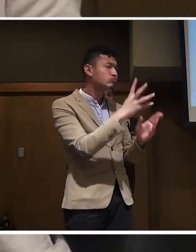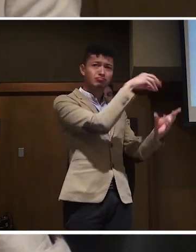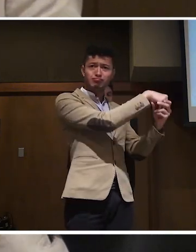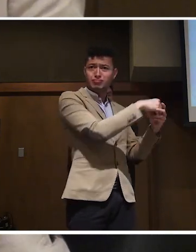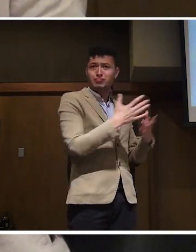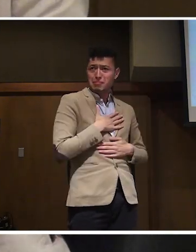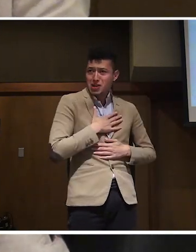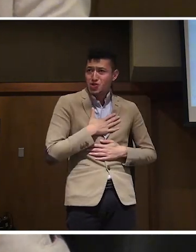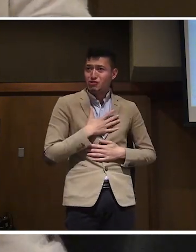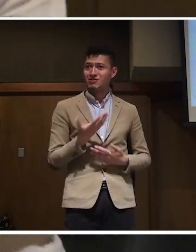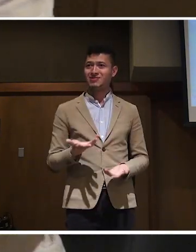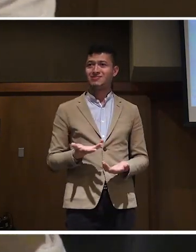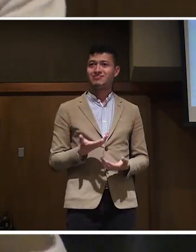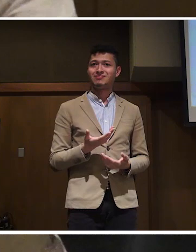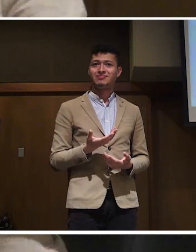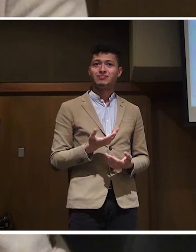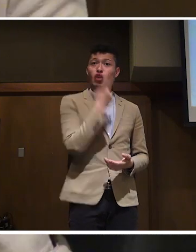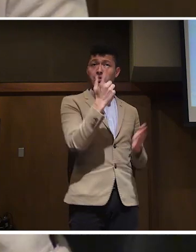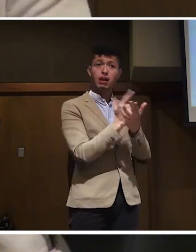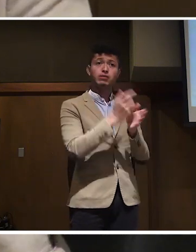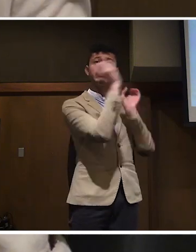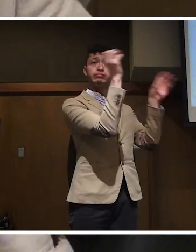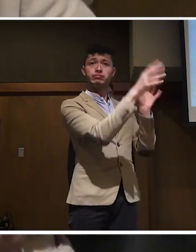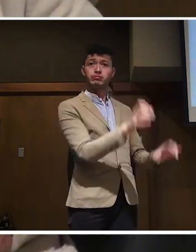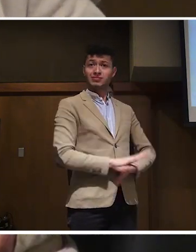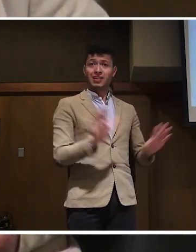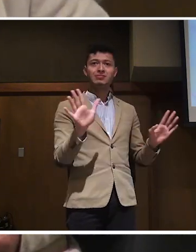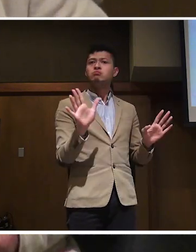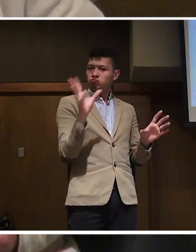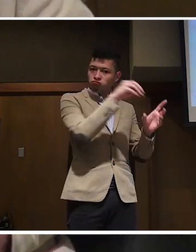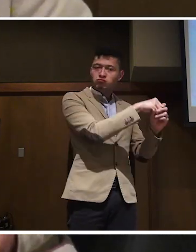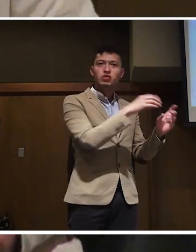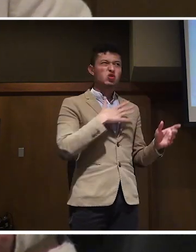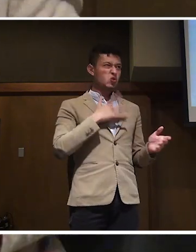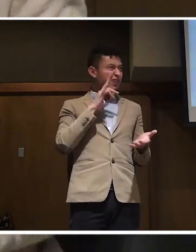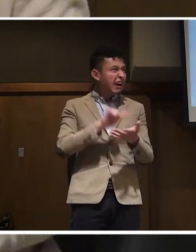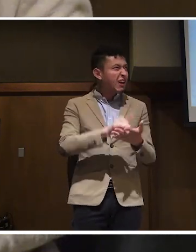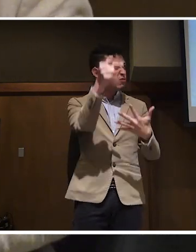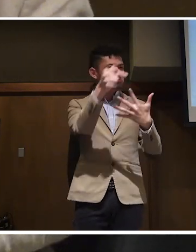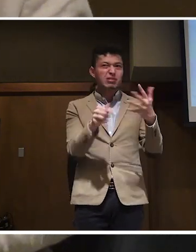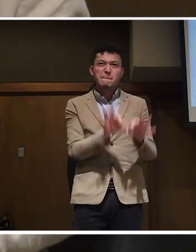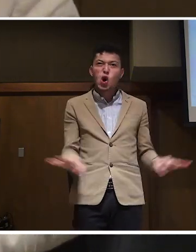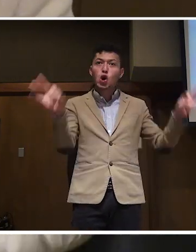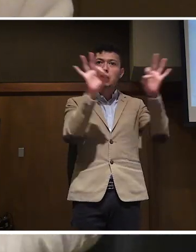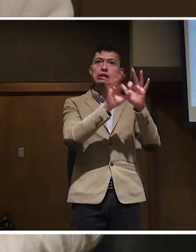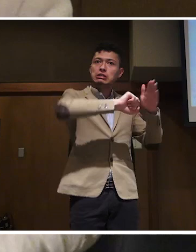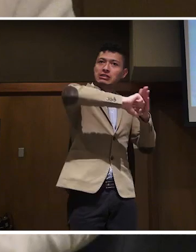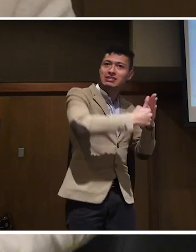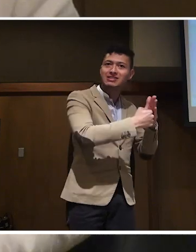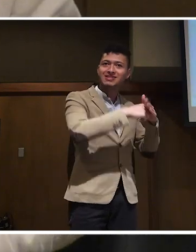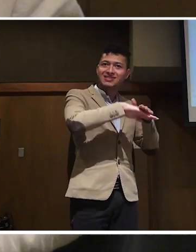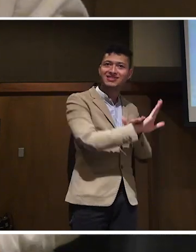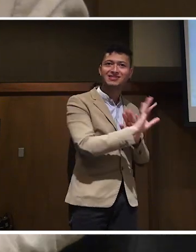hay mucho de uno, no solamente los libros, hay mucho de lo que uno cree, de lo que uno considera importante, de lo que uno